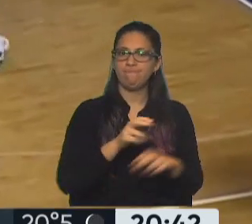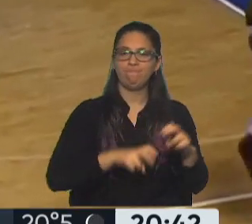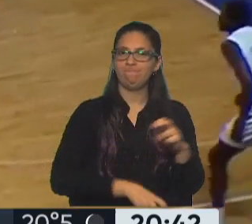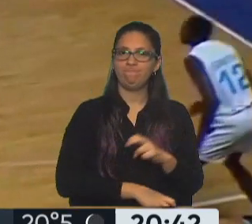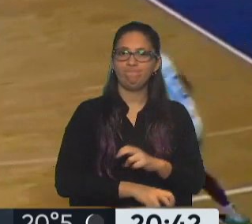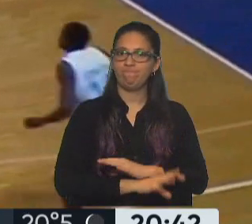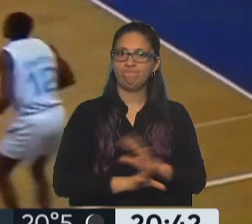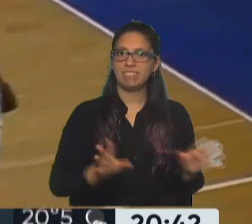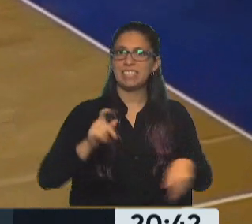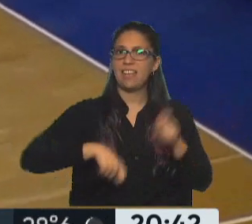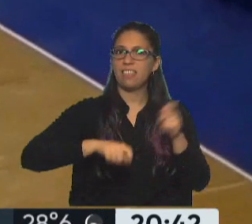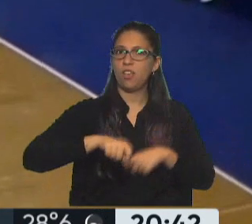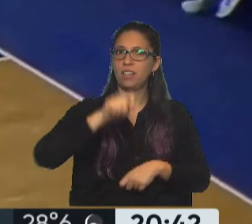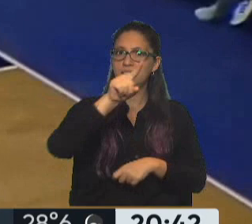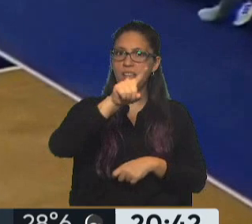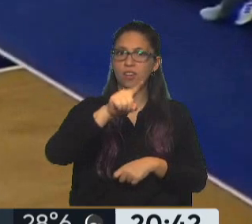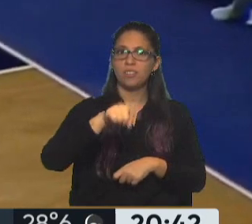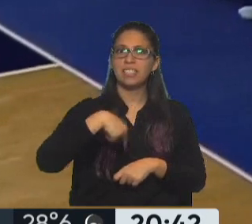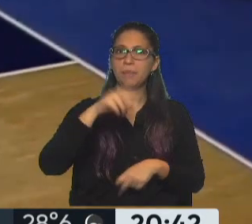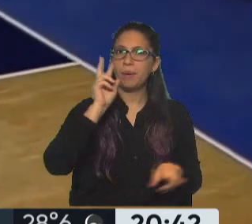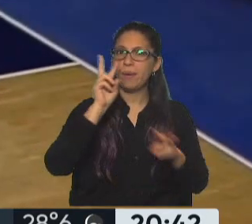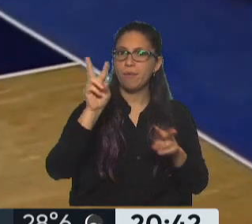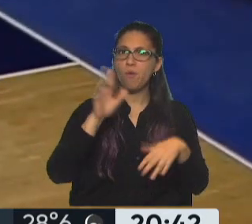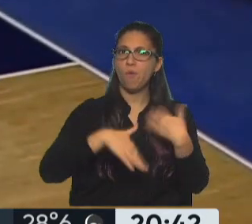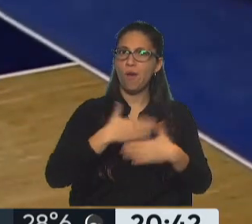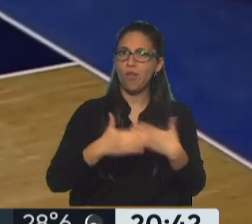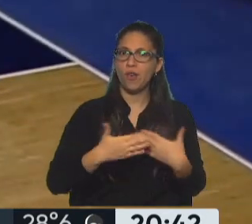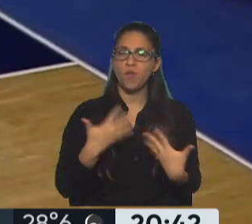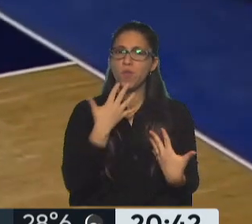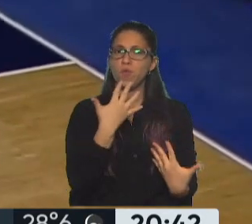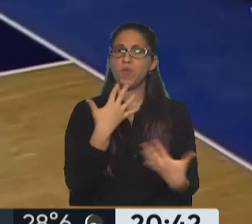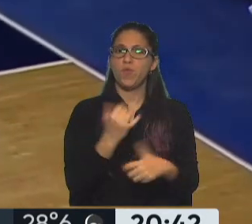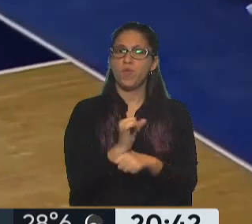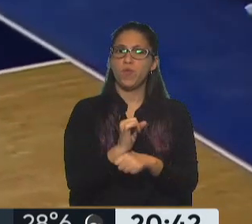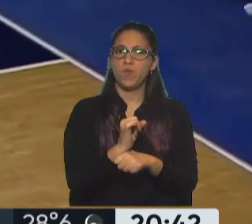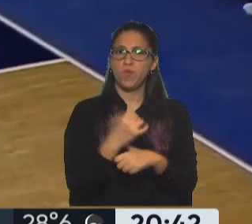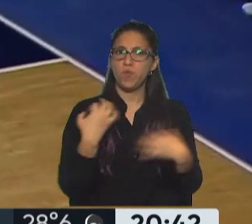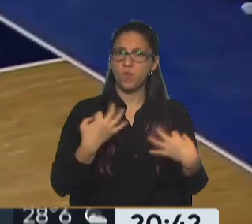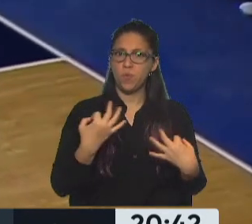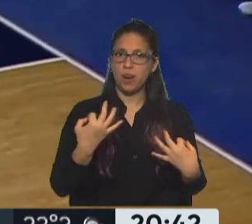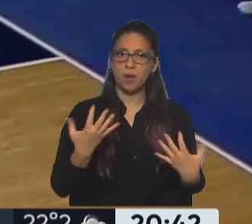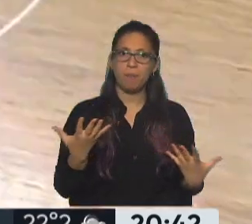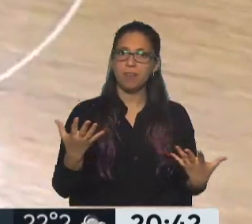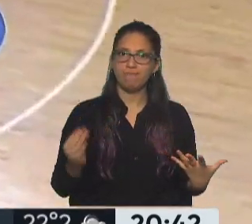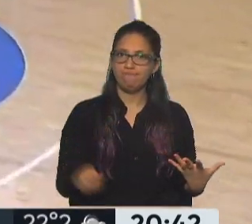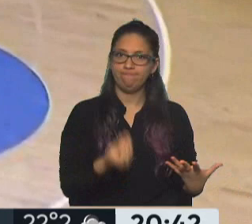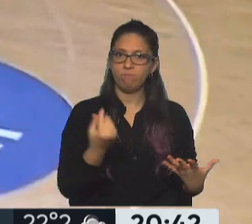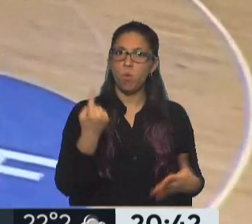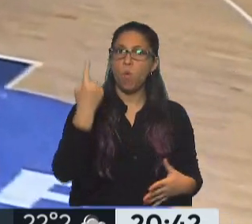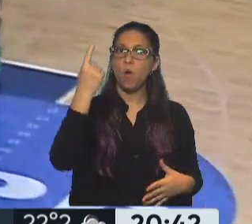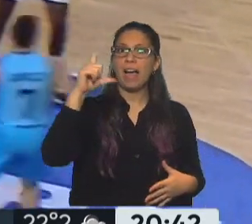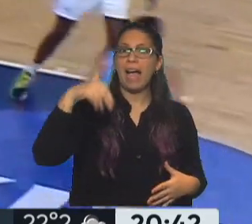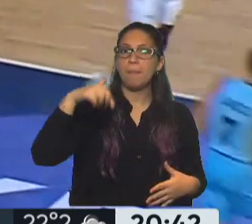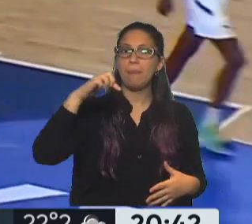lástima. Donde habitualmente vemos a Kimsa. En ese escenario muy local. Ahí lo vi a Campazzo, pero no basta con... Está bien, Campazzo está